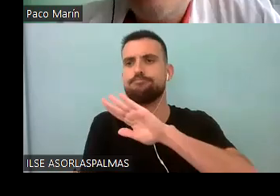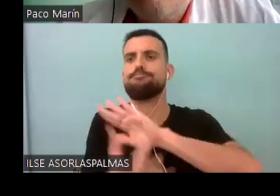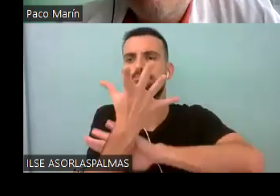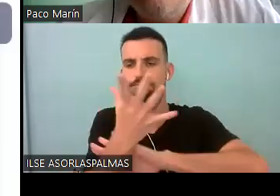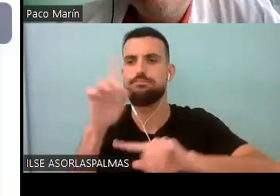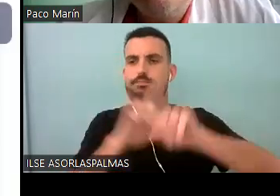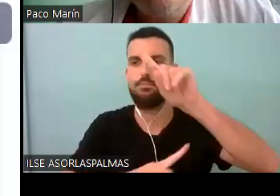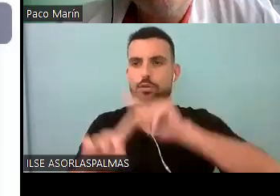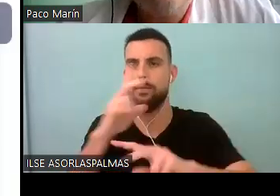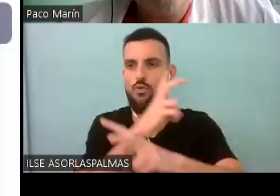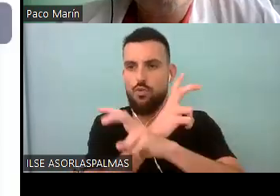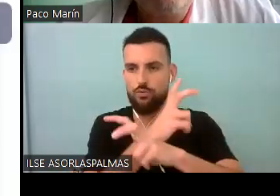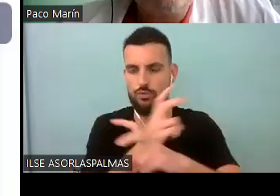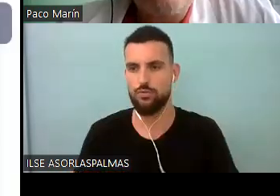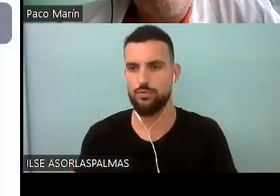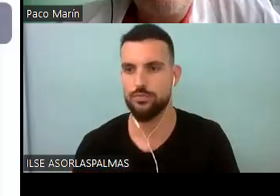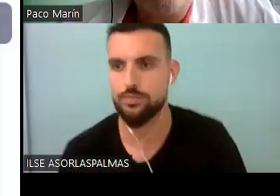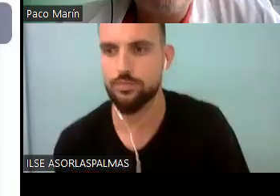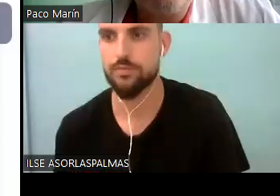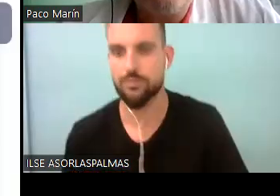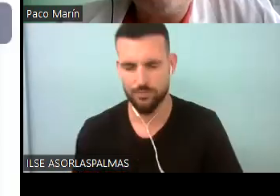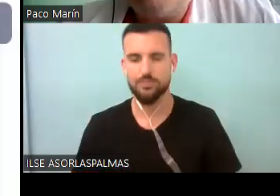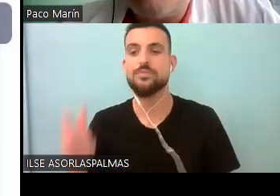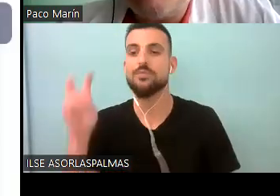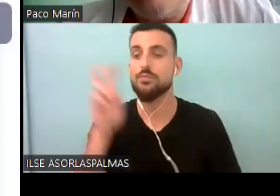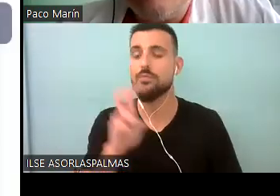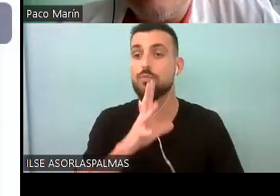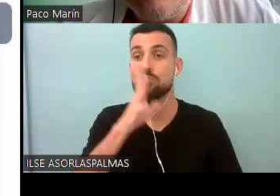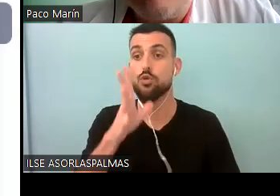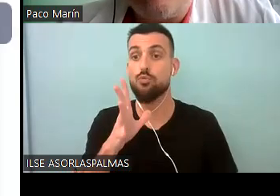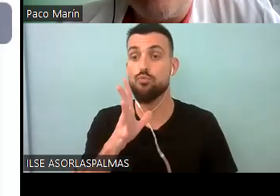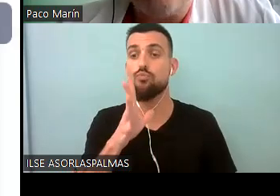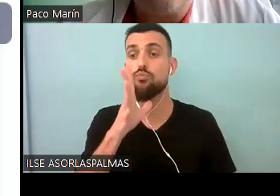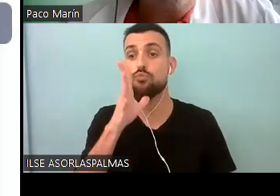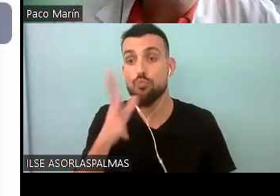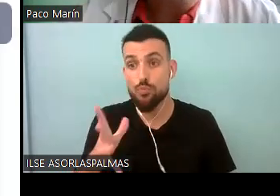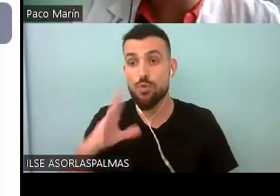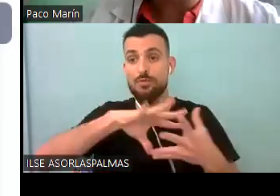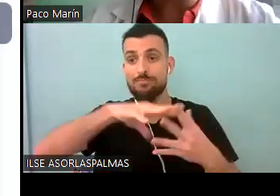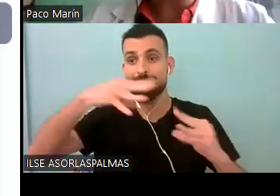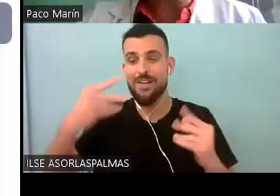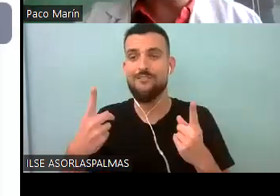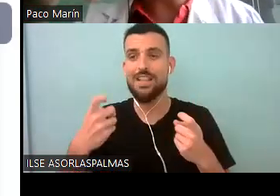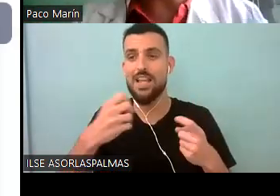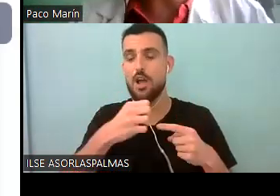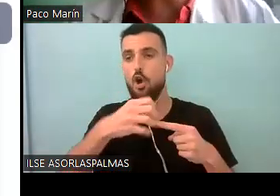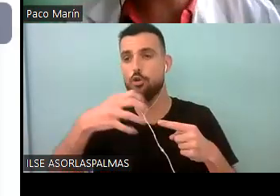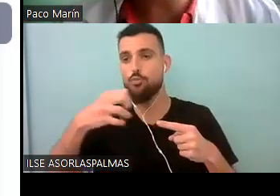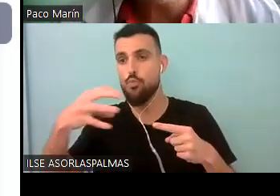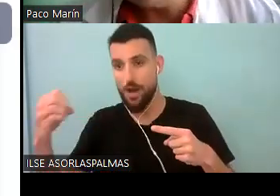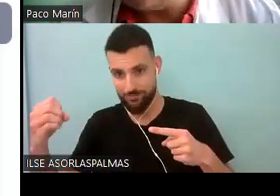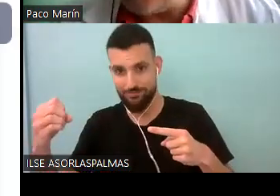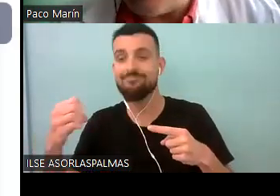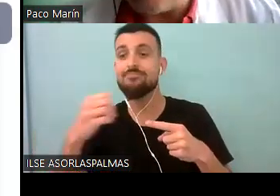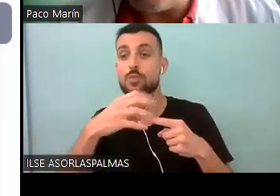osteoporosis por un problema fundamentalmente de estrógenos. Es un momento en el que bajan los estrógenos de manera